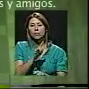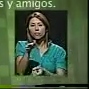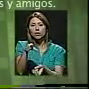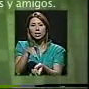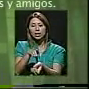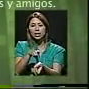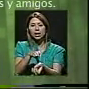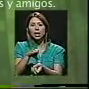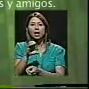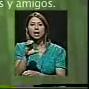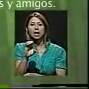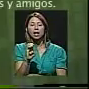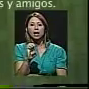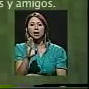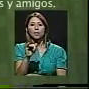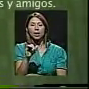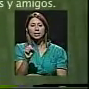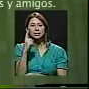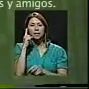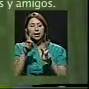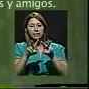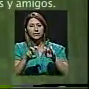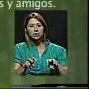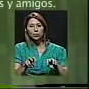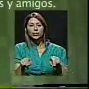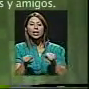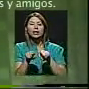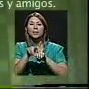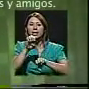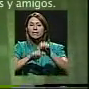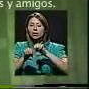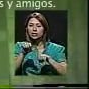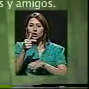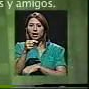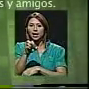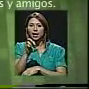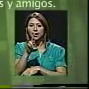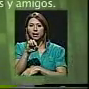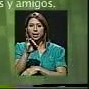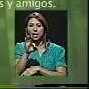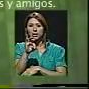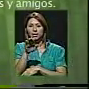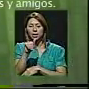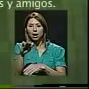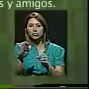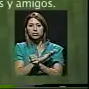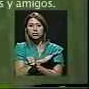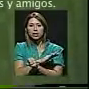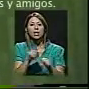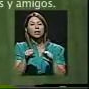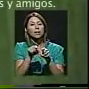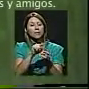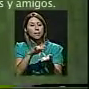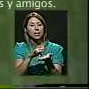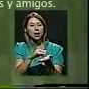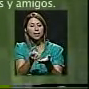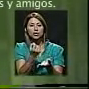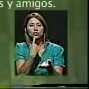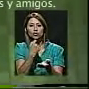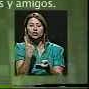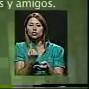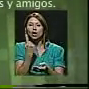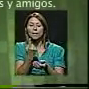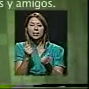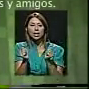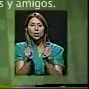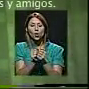EVAIS para una revisión general, realizarse una evaluación geriátrica completa, tomar los medicamentos solamente con receta